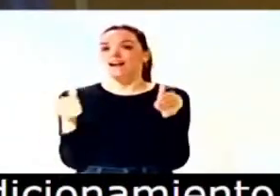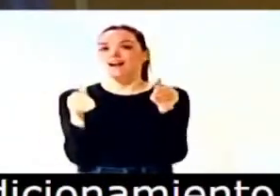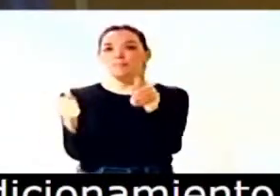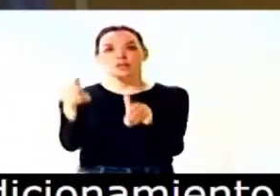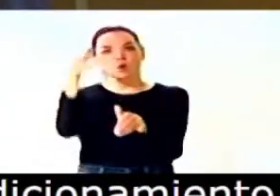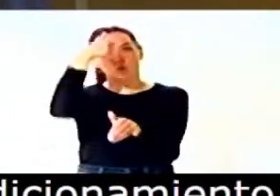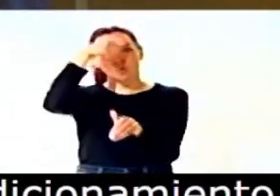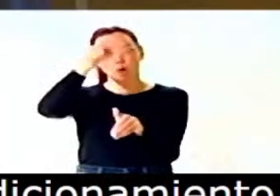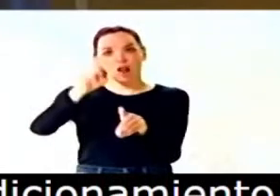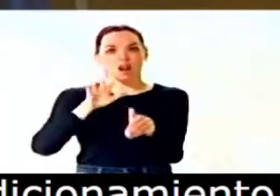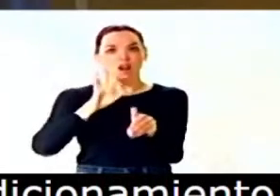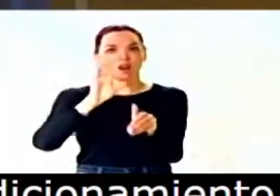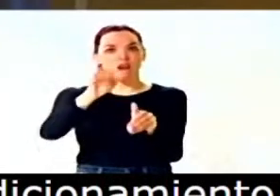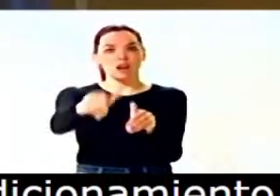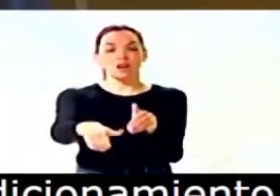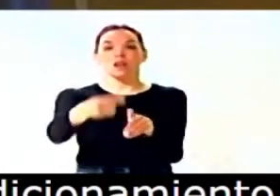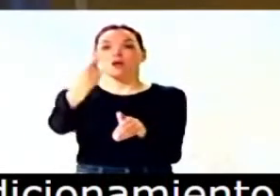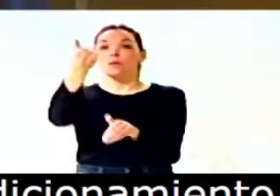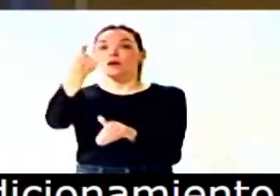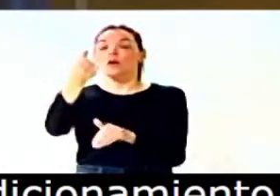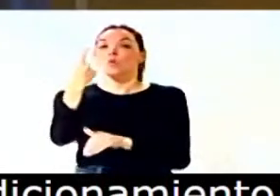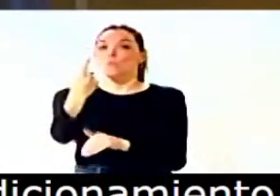rurales con un presupuesto de